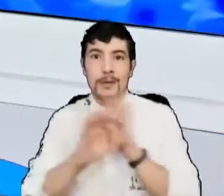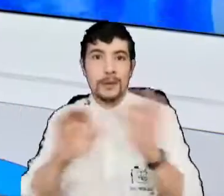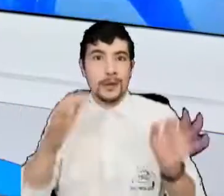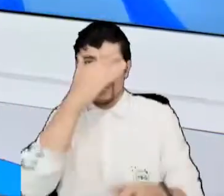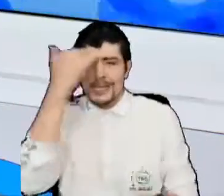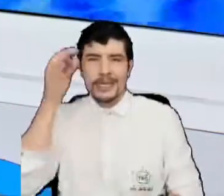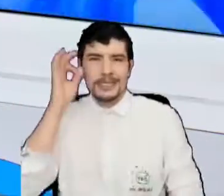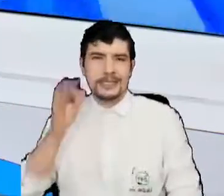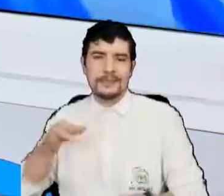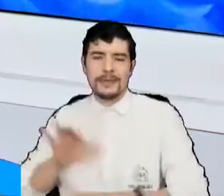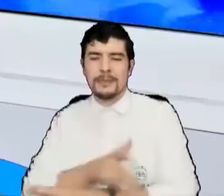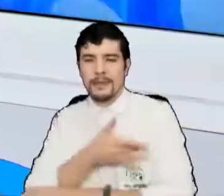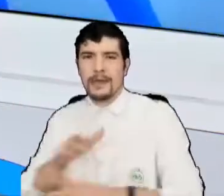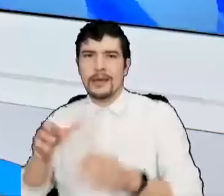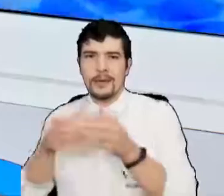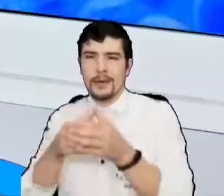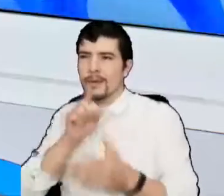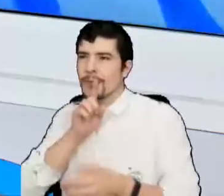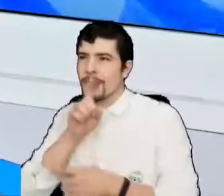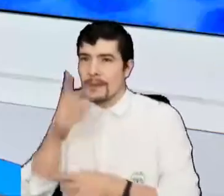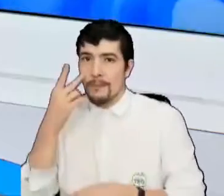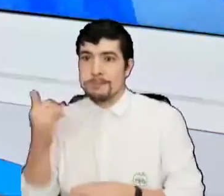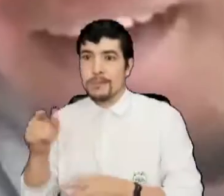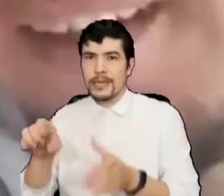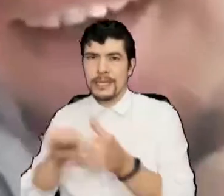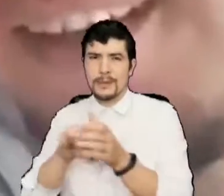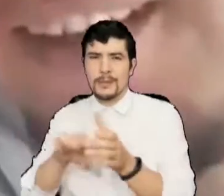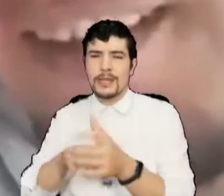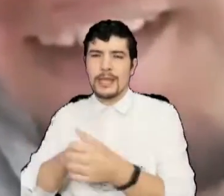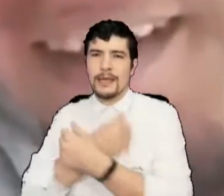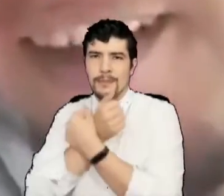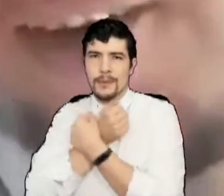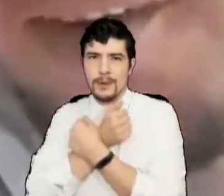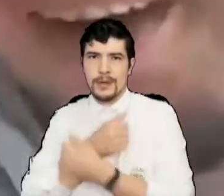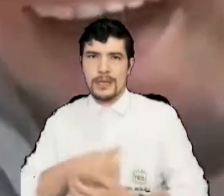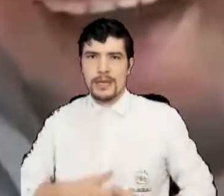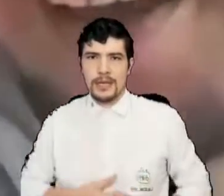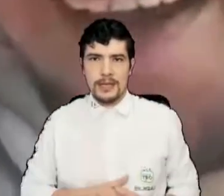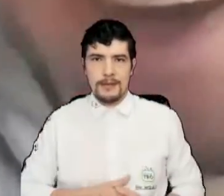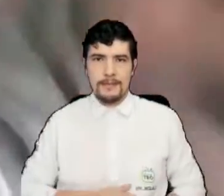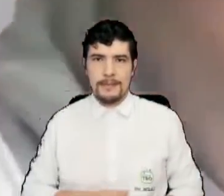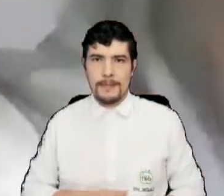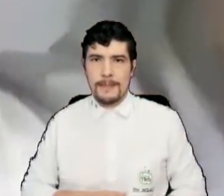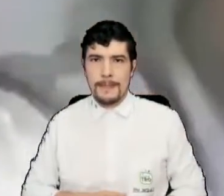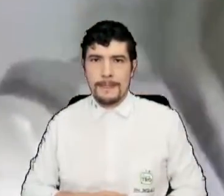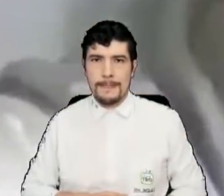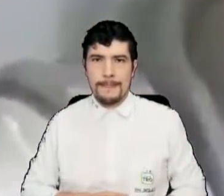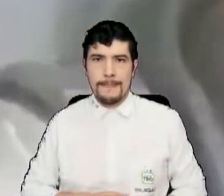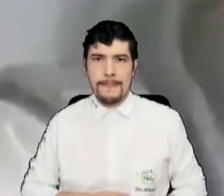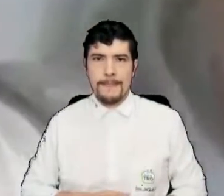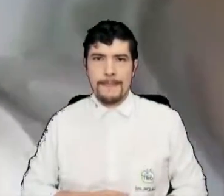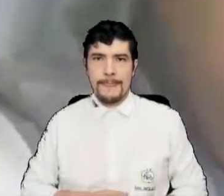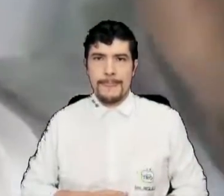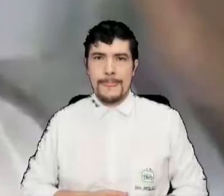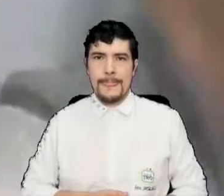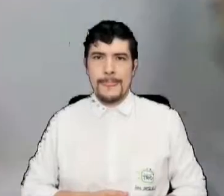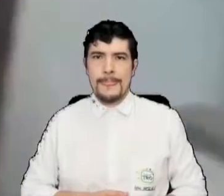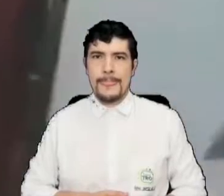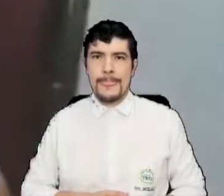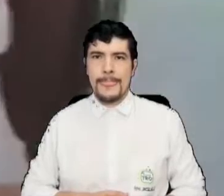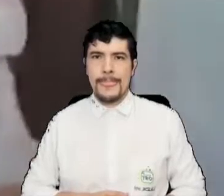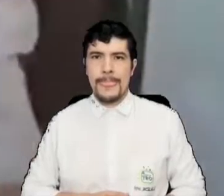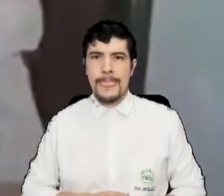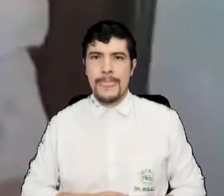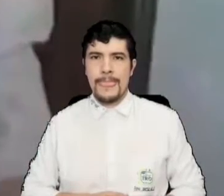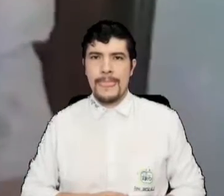al Atlético Bucaramanga, el equipo de sus amores. Por Dios, con qué coraje suena aprieto